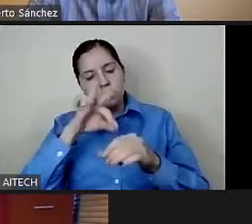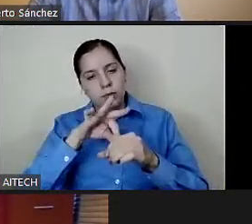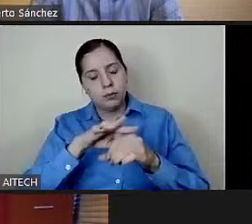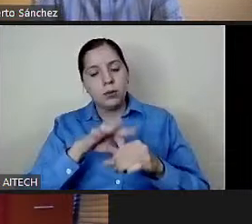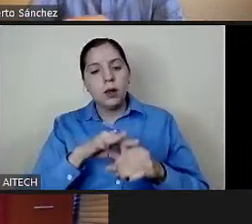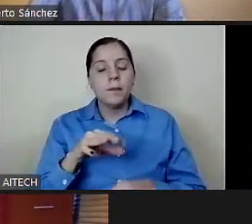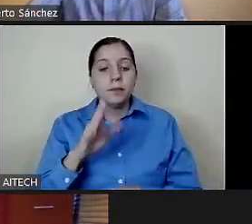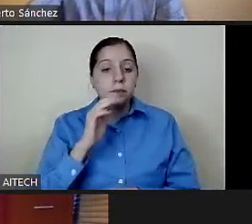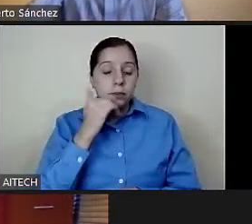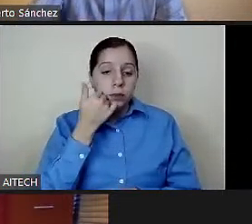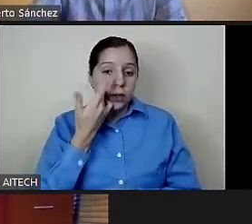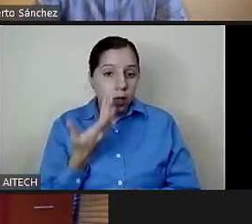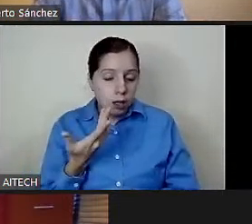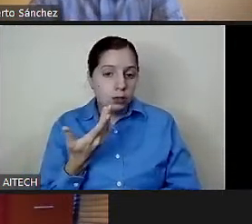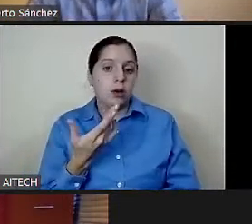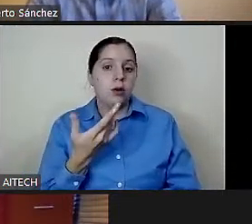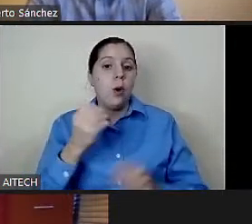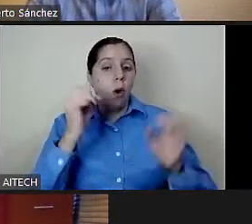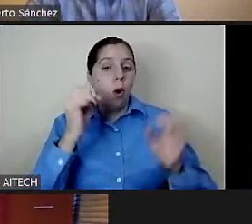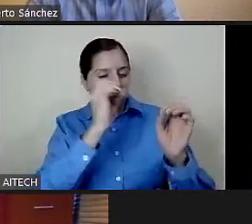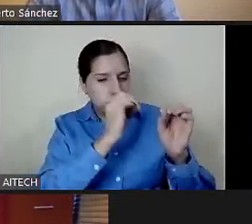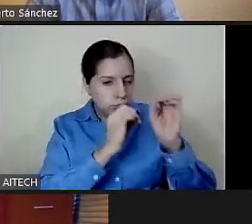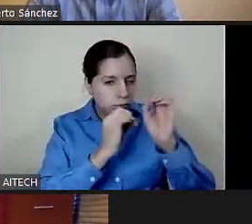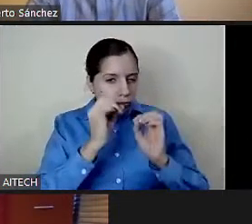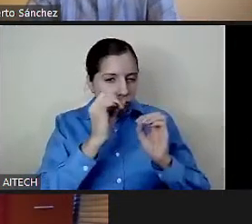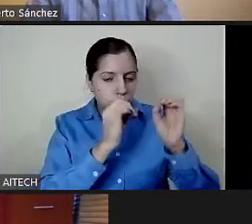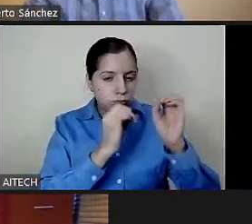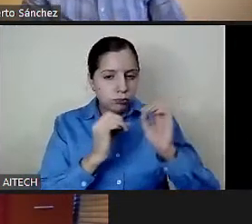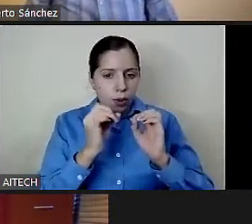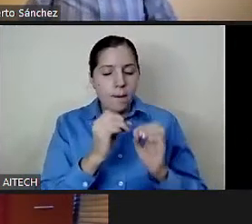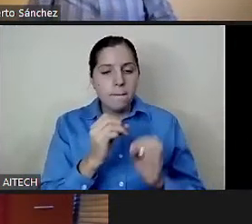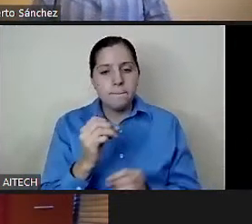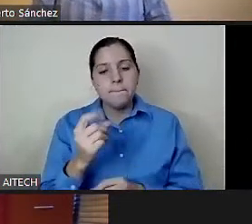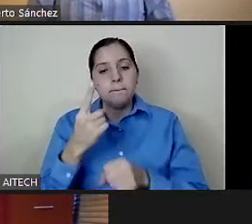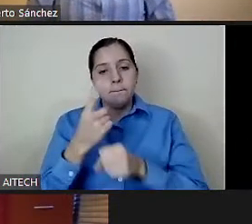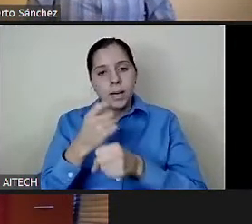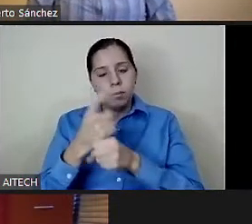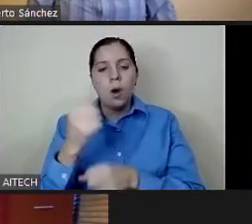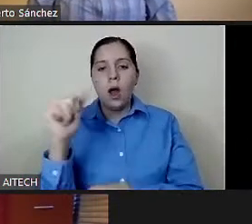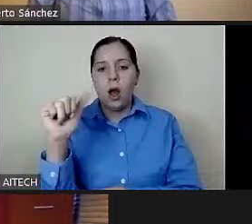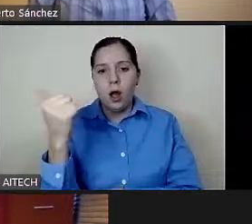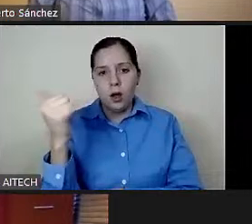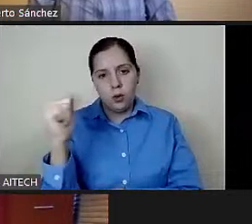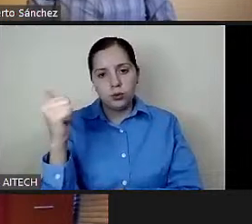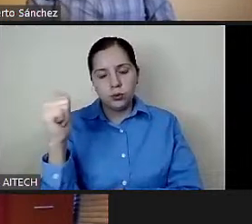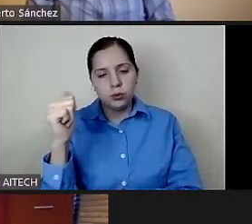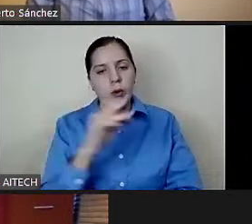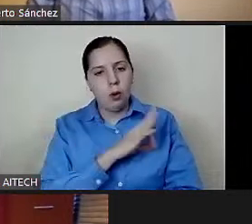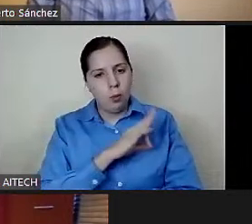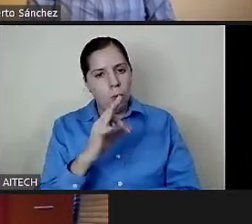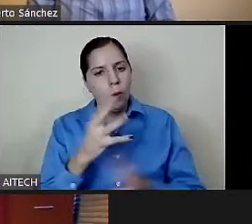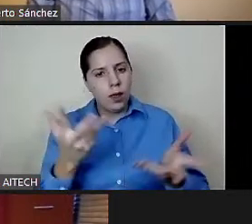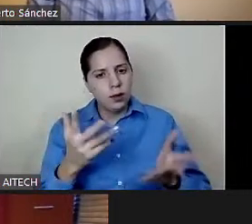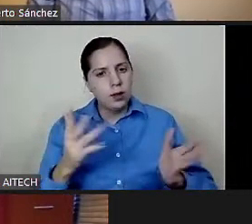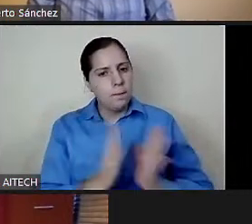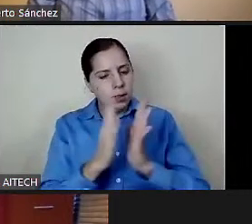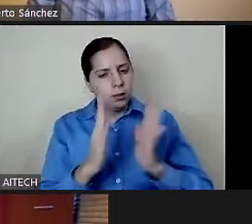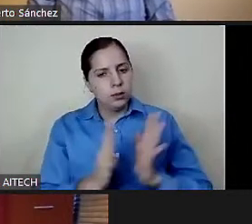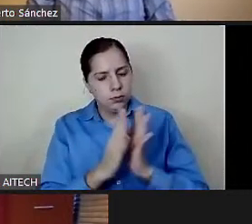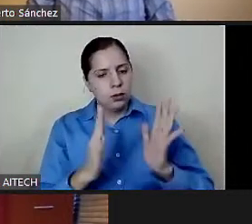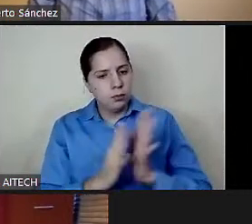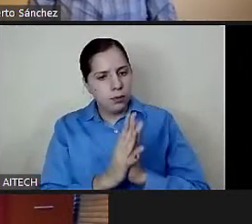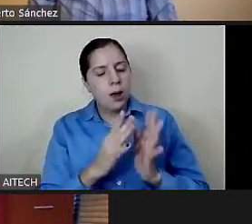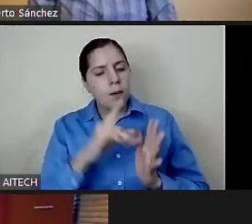como observadoras electorales en la consulta del 1 de agosto, puedan hacerlo solamente pues manifestando